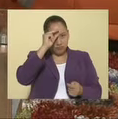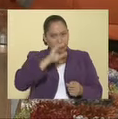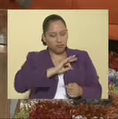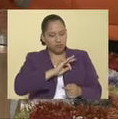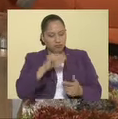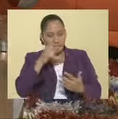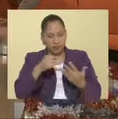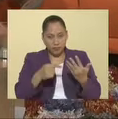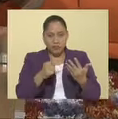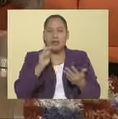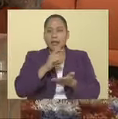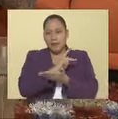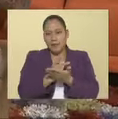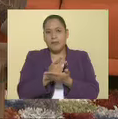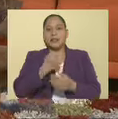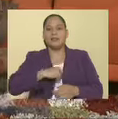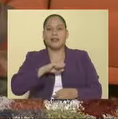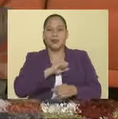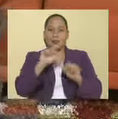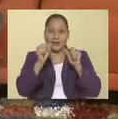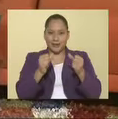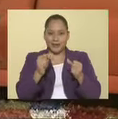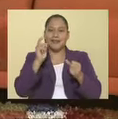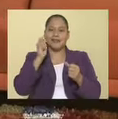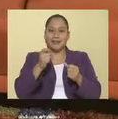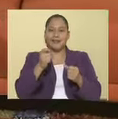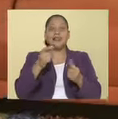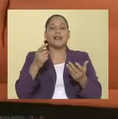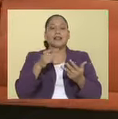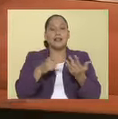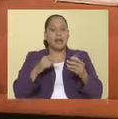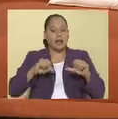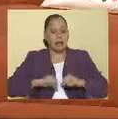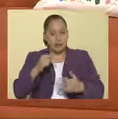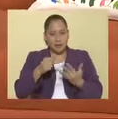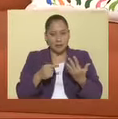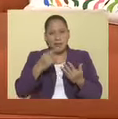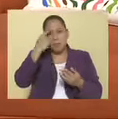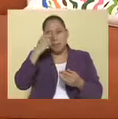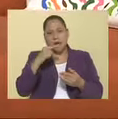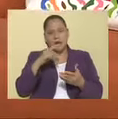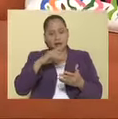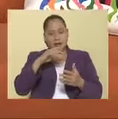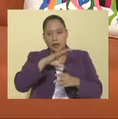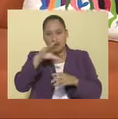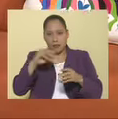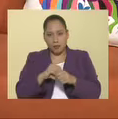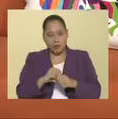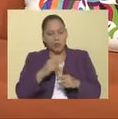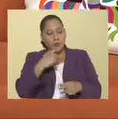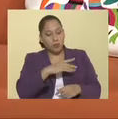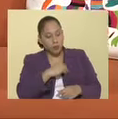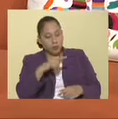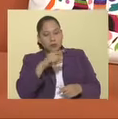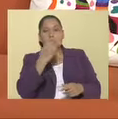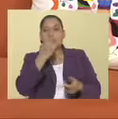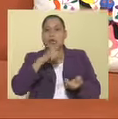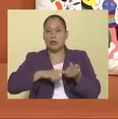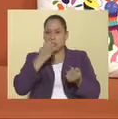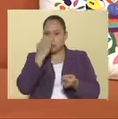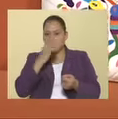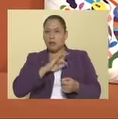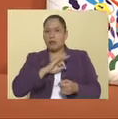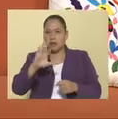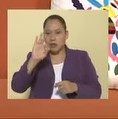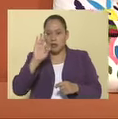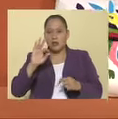capacidades. Existe el programa Saludarte, que consiste en hacer actividades para complementar lo que tus hijos realizan en la escuela. Pueden